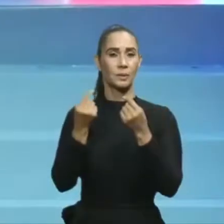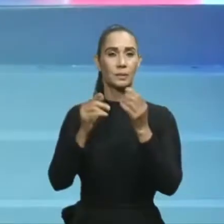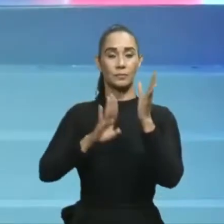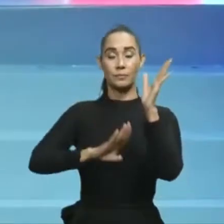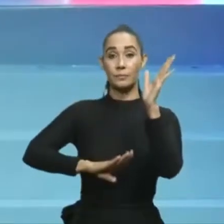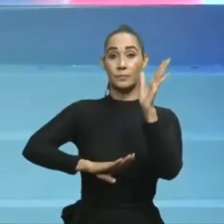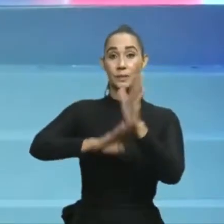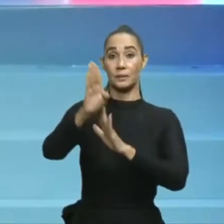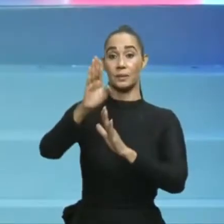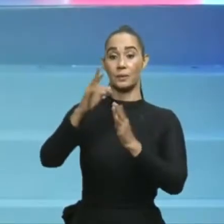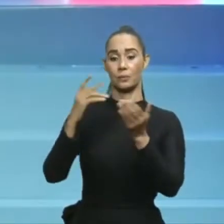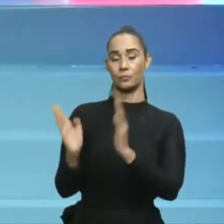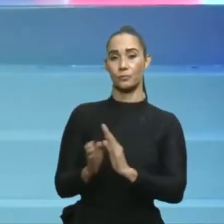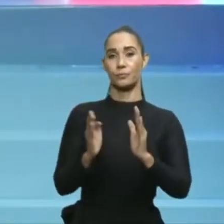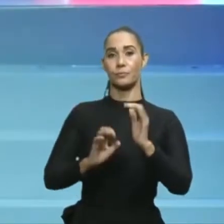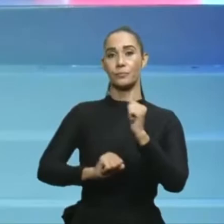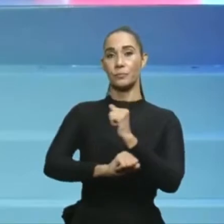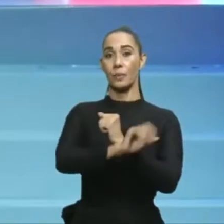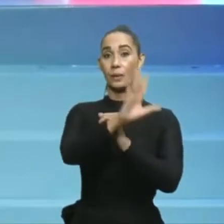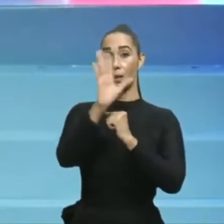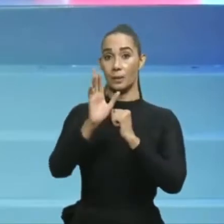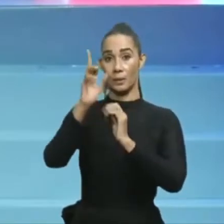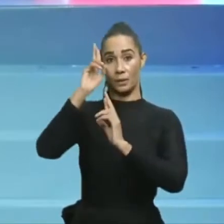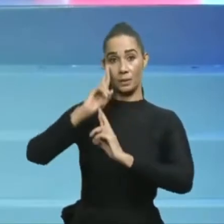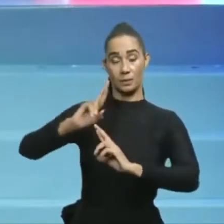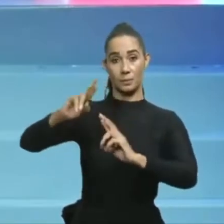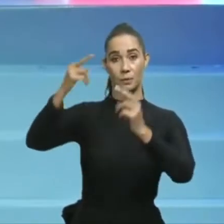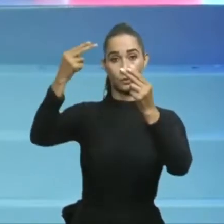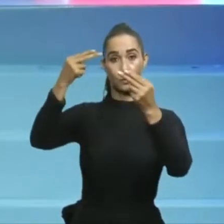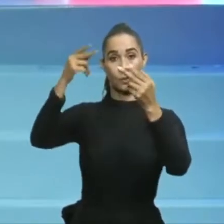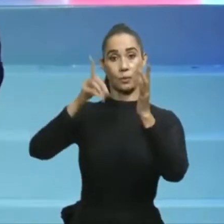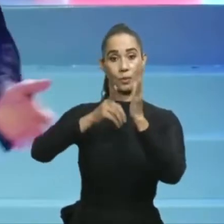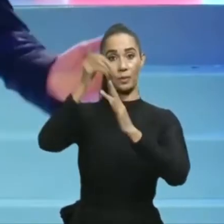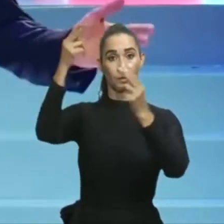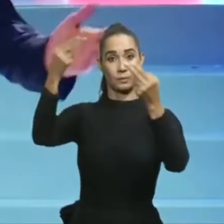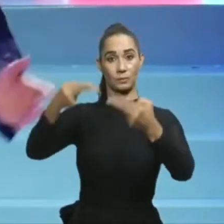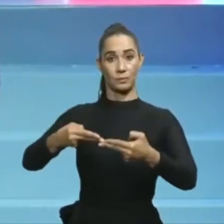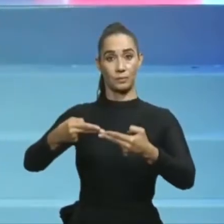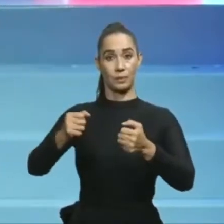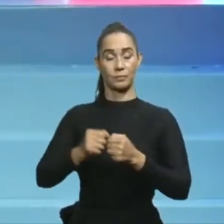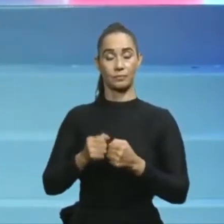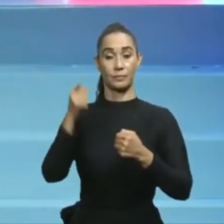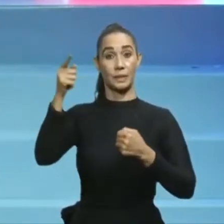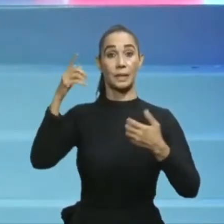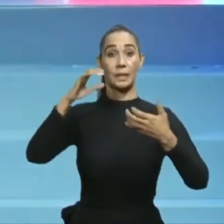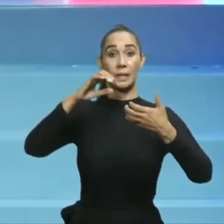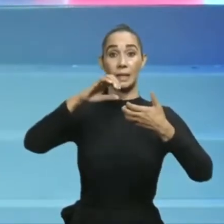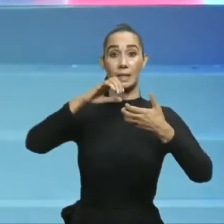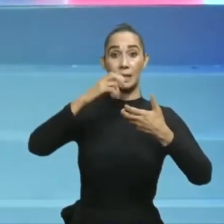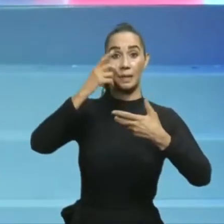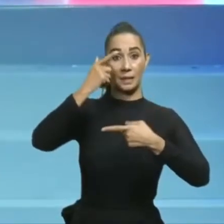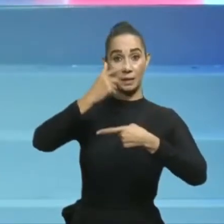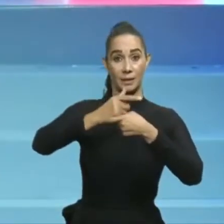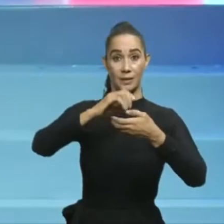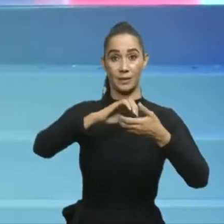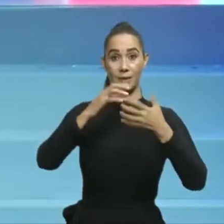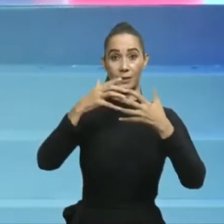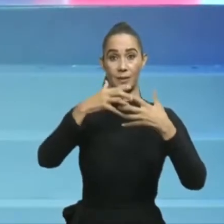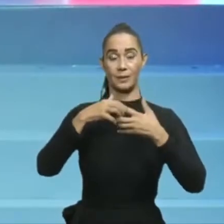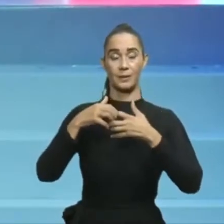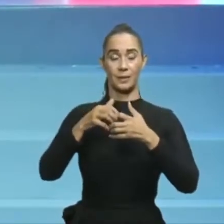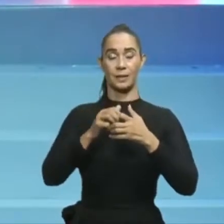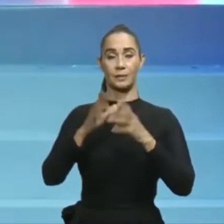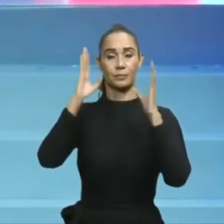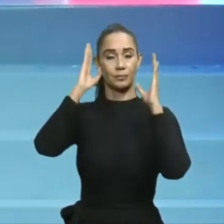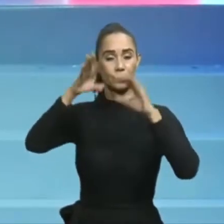procesos transparentes y respetuosos con los derechos humanos esta alianza centrada en la cooperación el